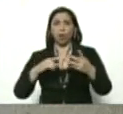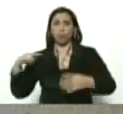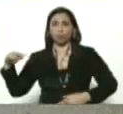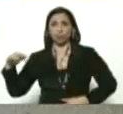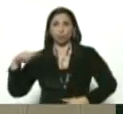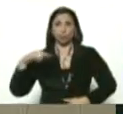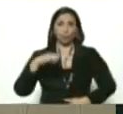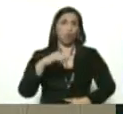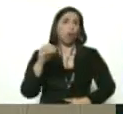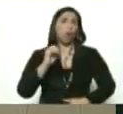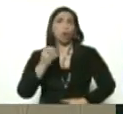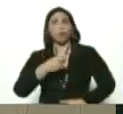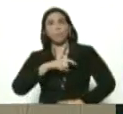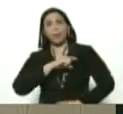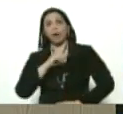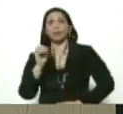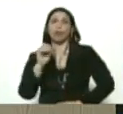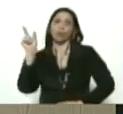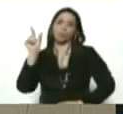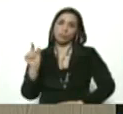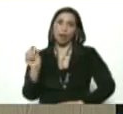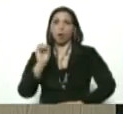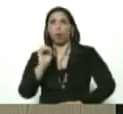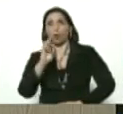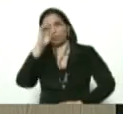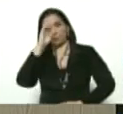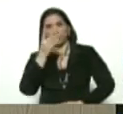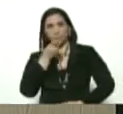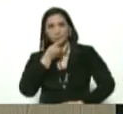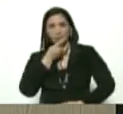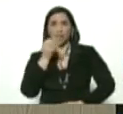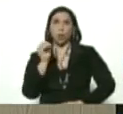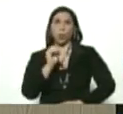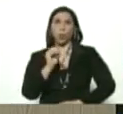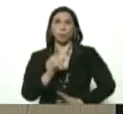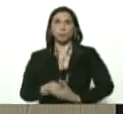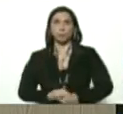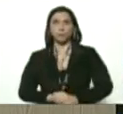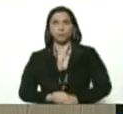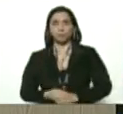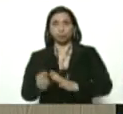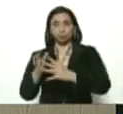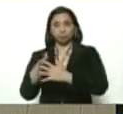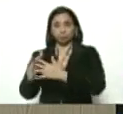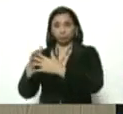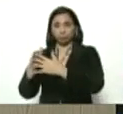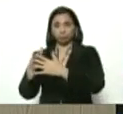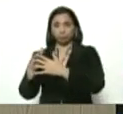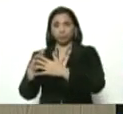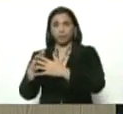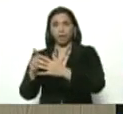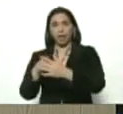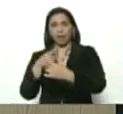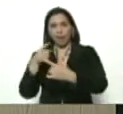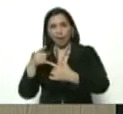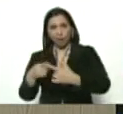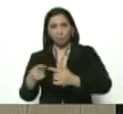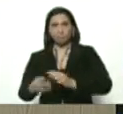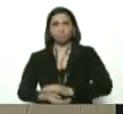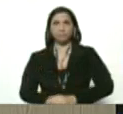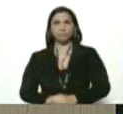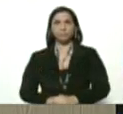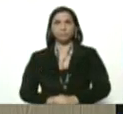avión o de españa o de italia o de república dominicana estados unidos en ese sentido